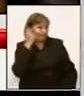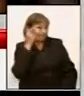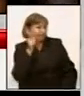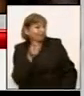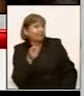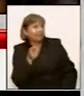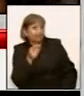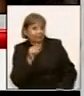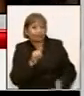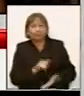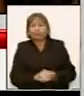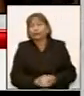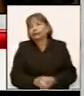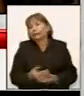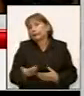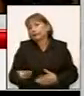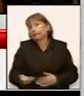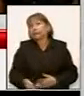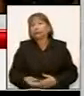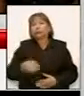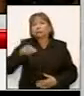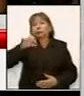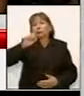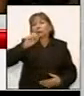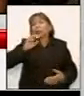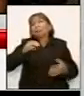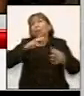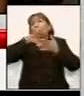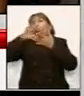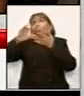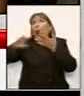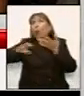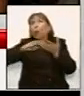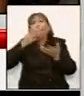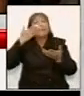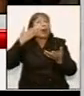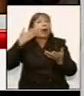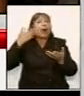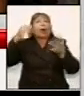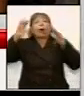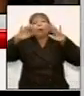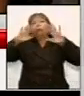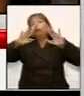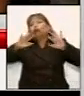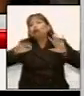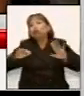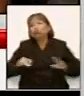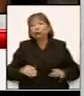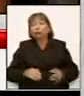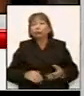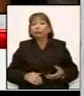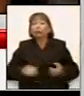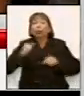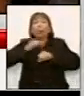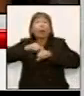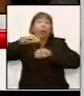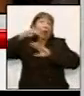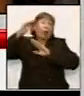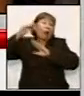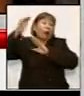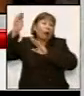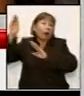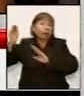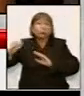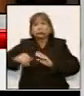Pasco solamente es Pasco con nieve, ¿no? Con granizo, muchas veces con montañas altas, ¿no? Con